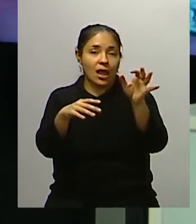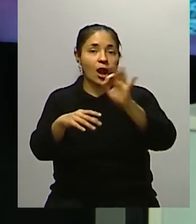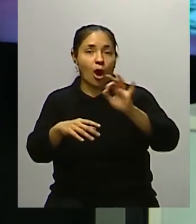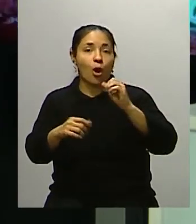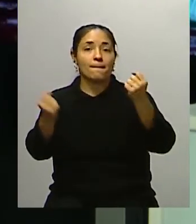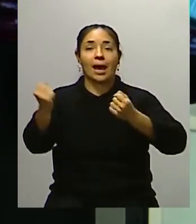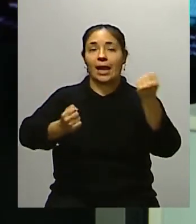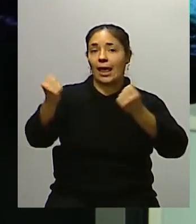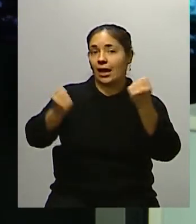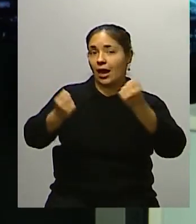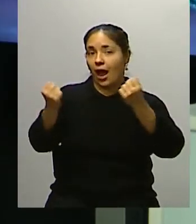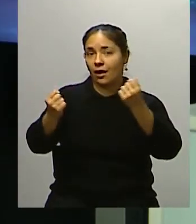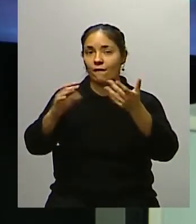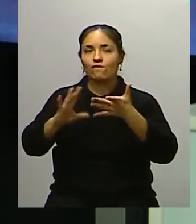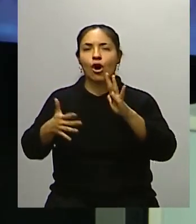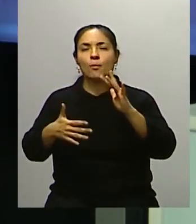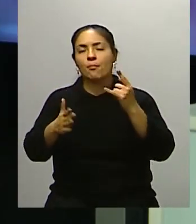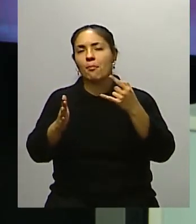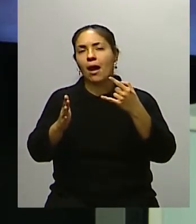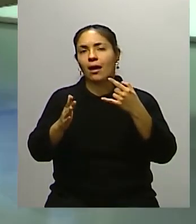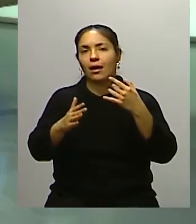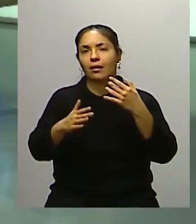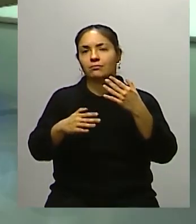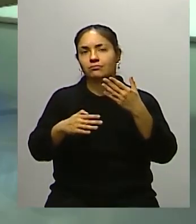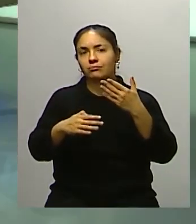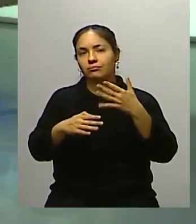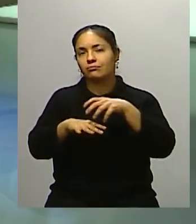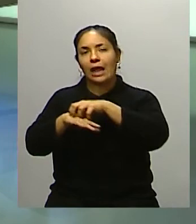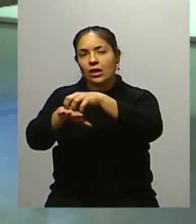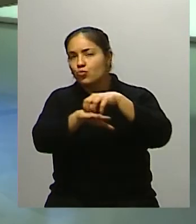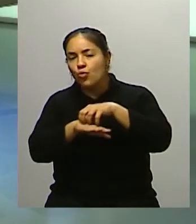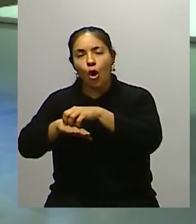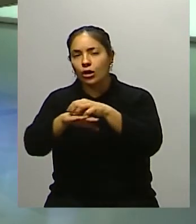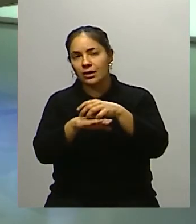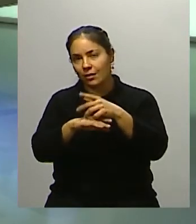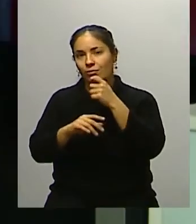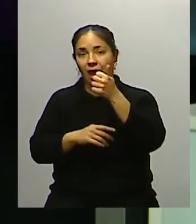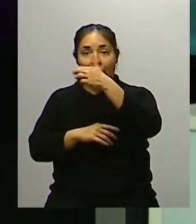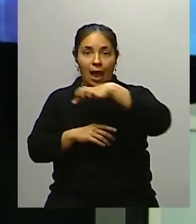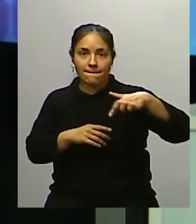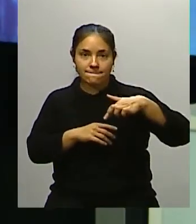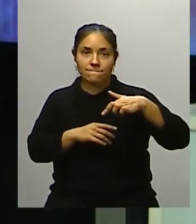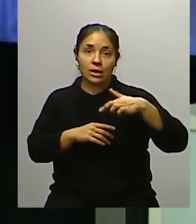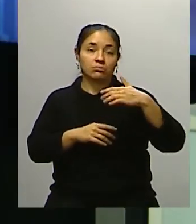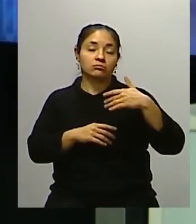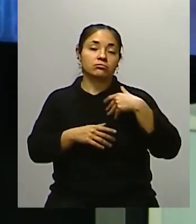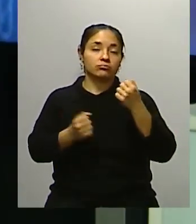manejar y hacer ese servicios de traslado, de transporte a través de plataformas, lo cual